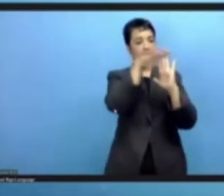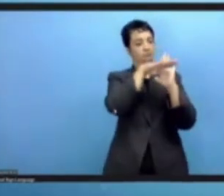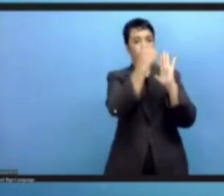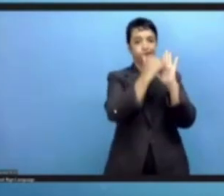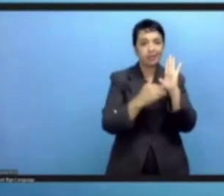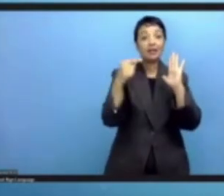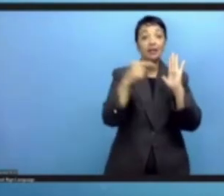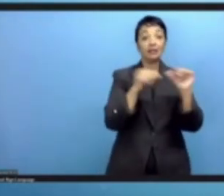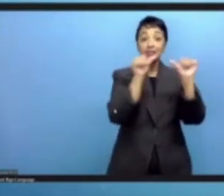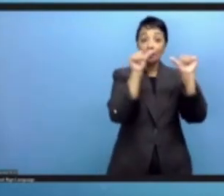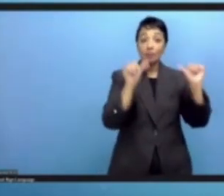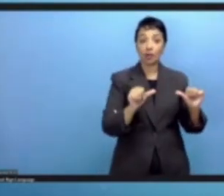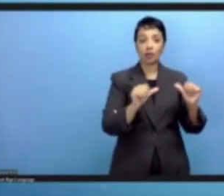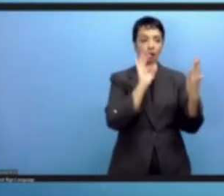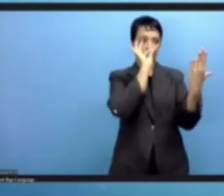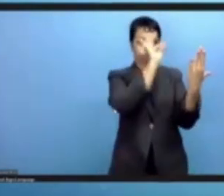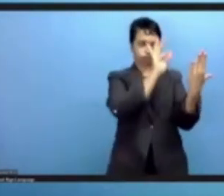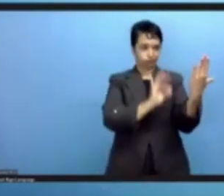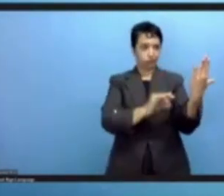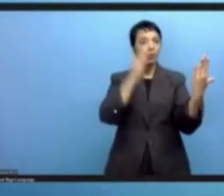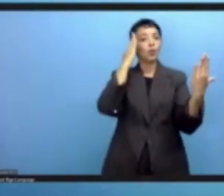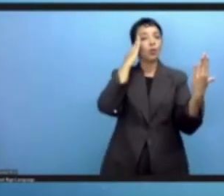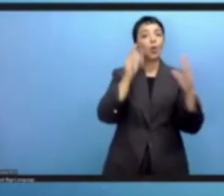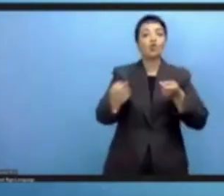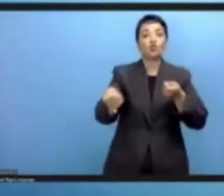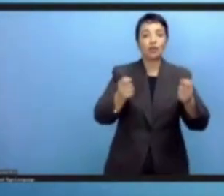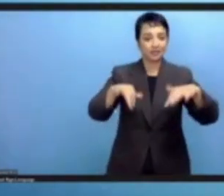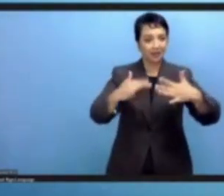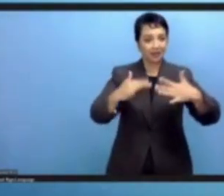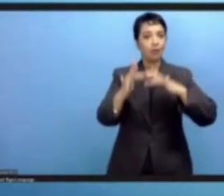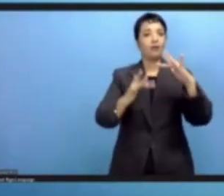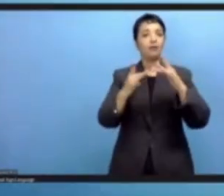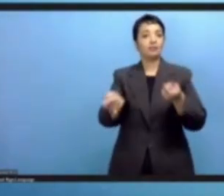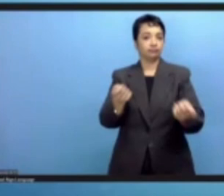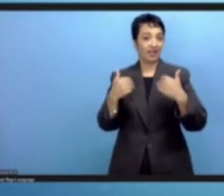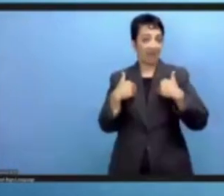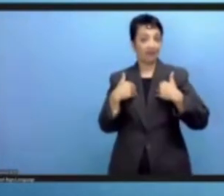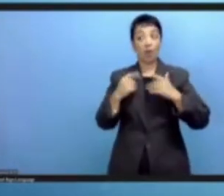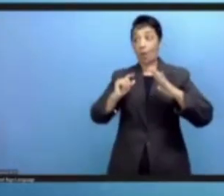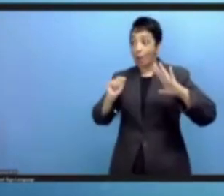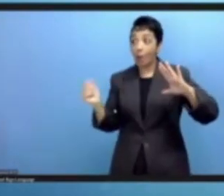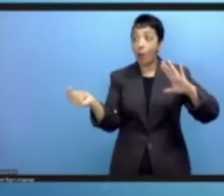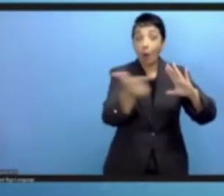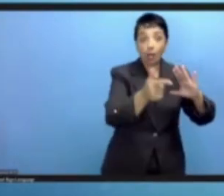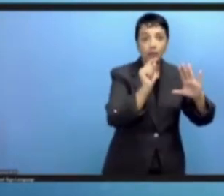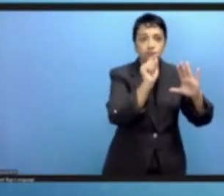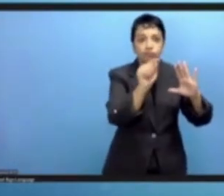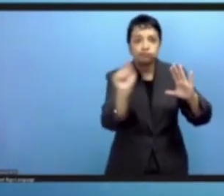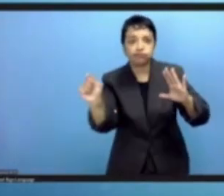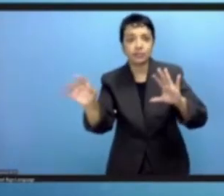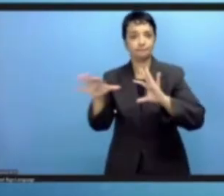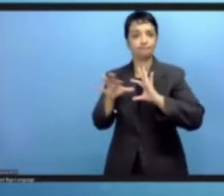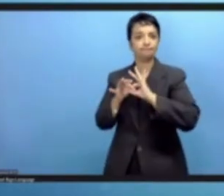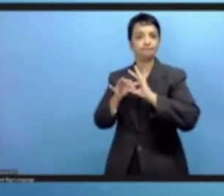desarrollar un modelo global para regular las plataformas digitales que se ha aceptado por todas las partes